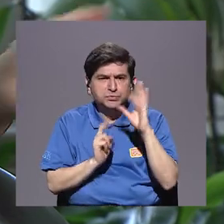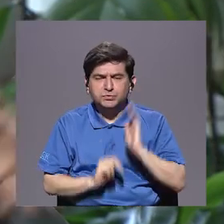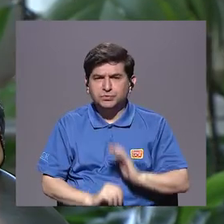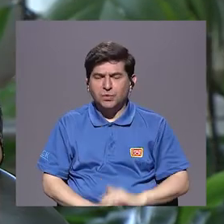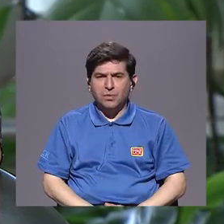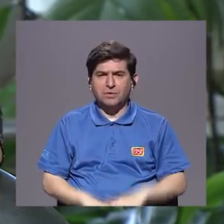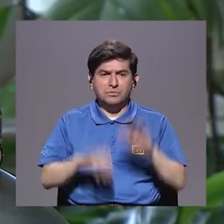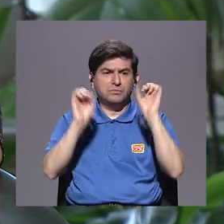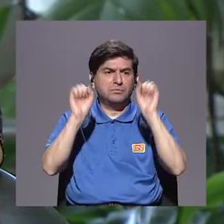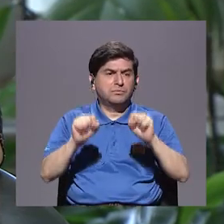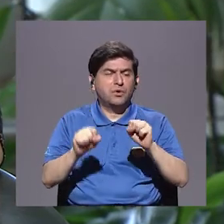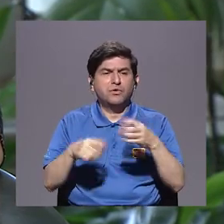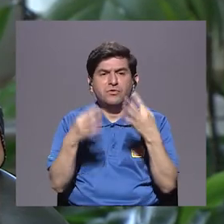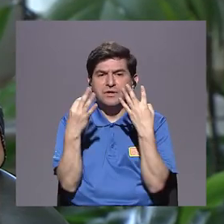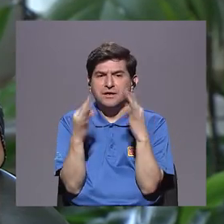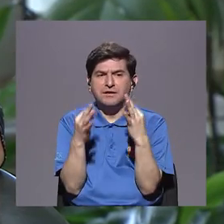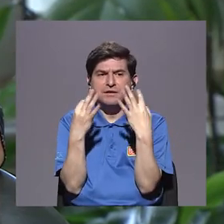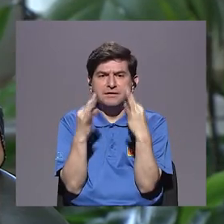opciones, ¿verdad?